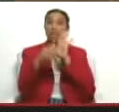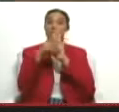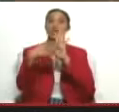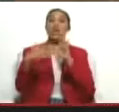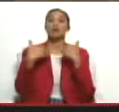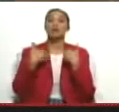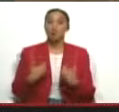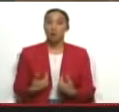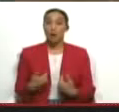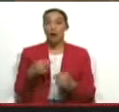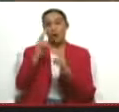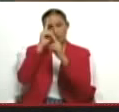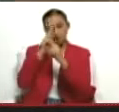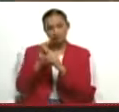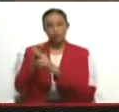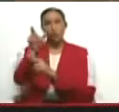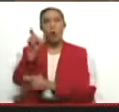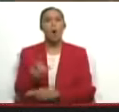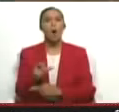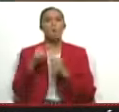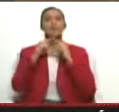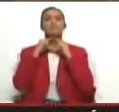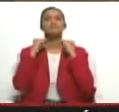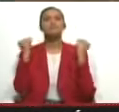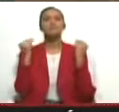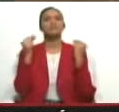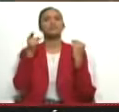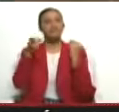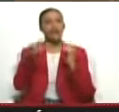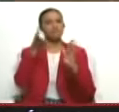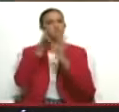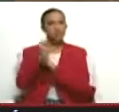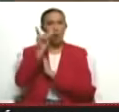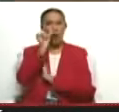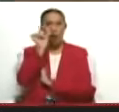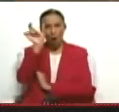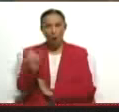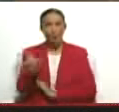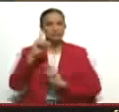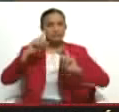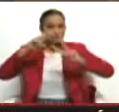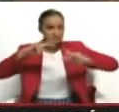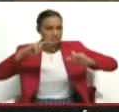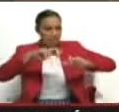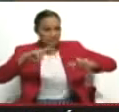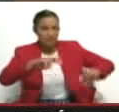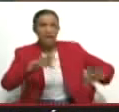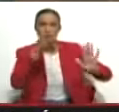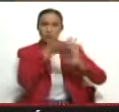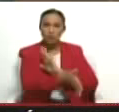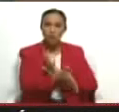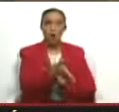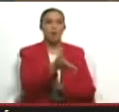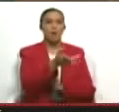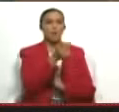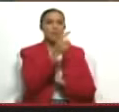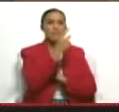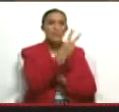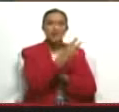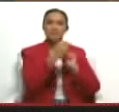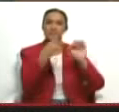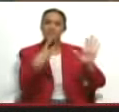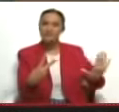homenaje a él fue el precursor de todas las investigaciones que se hicieron a partir de la masacre del 27 28 de